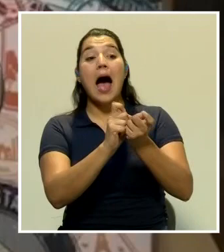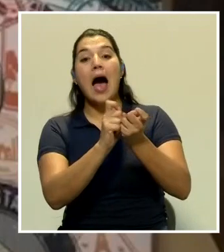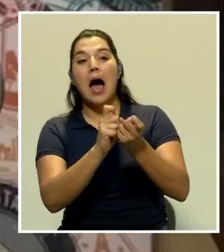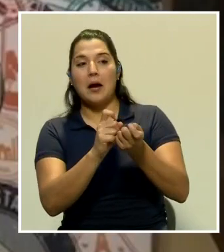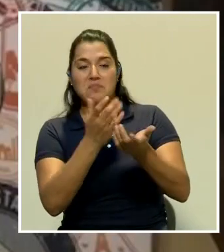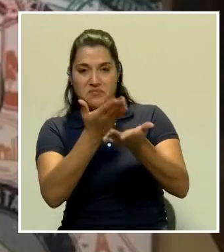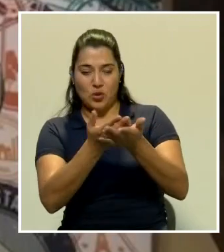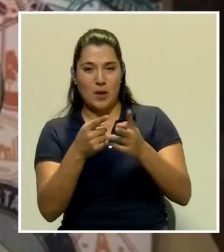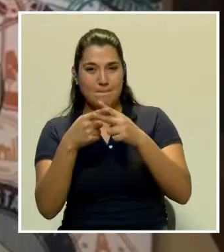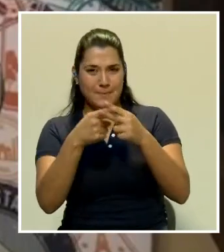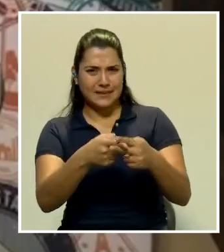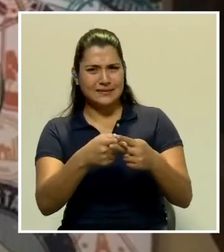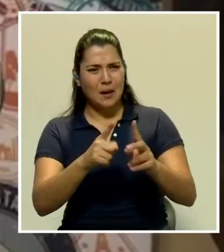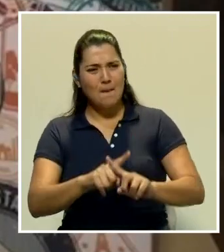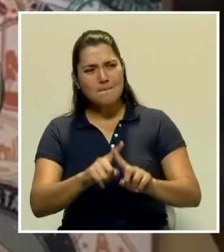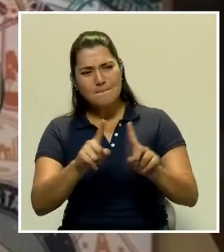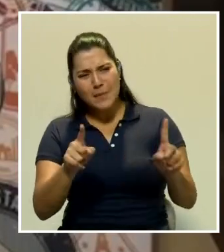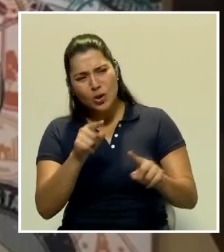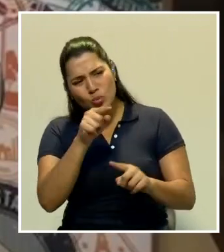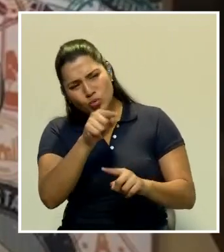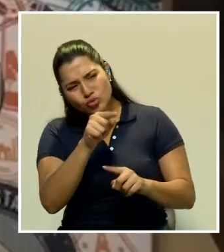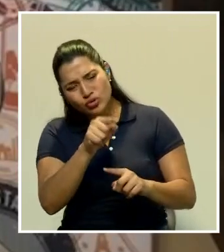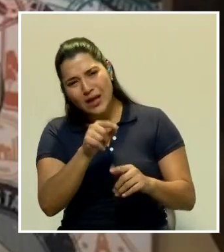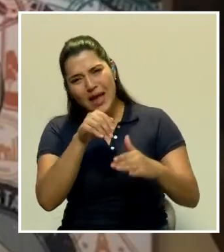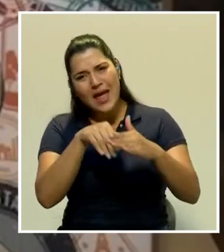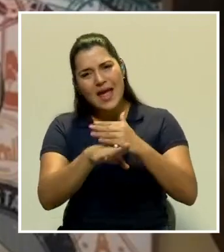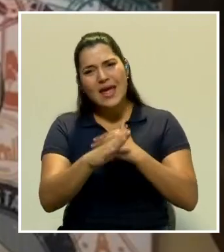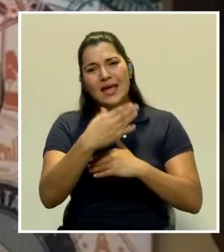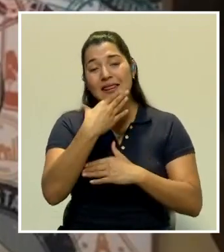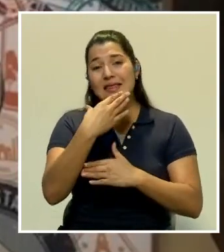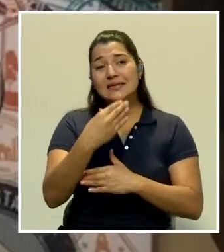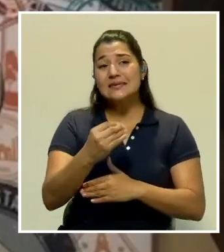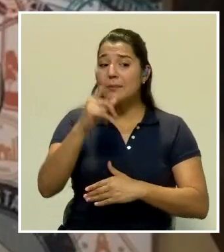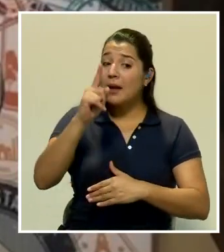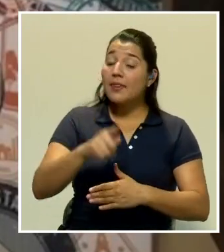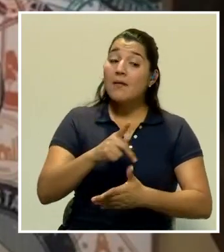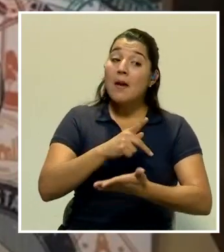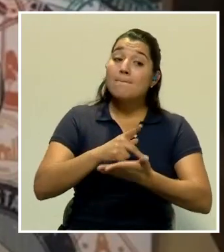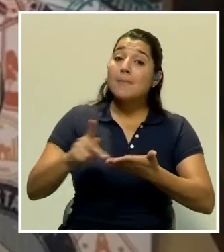pero resulta que usted a diciembre tiene que tenerme cancelado